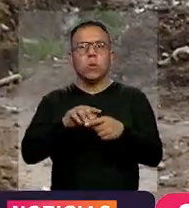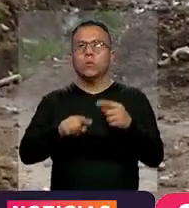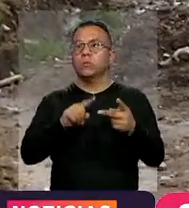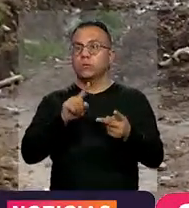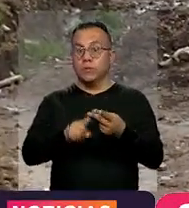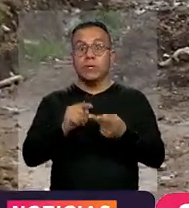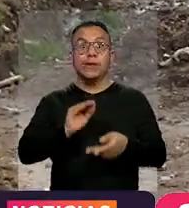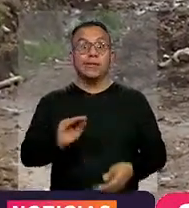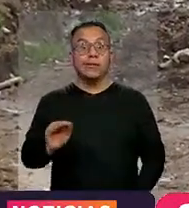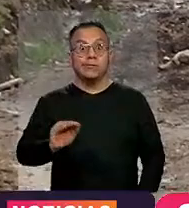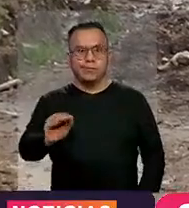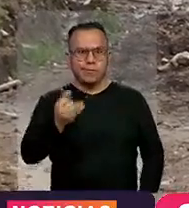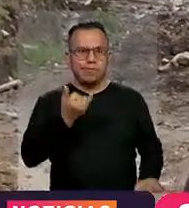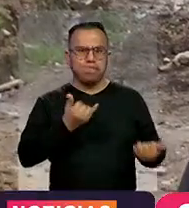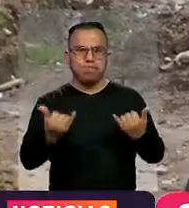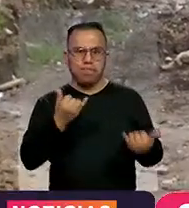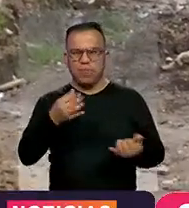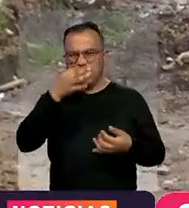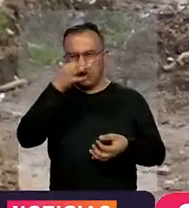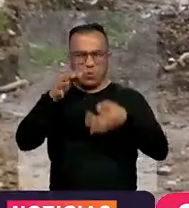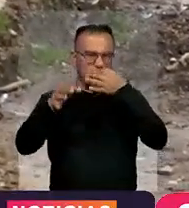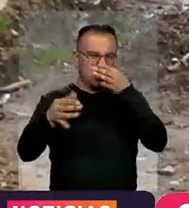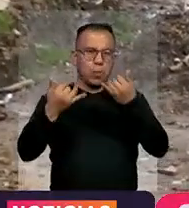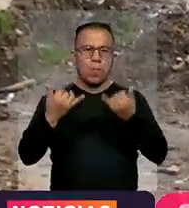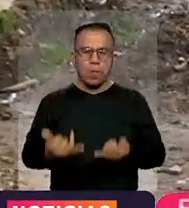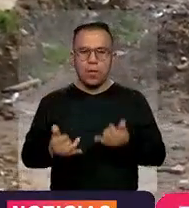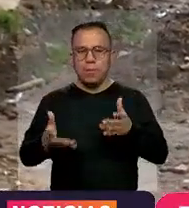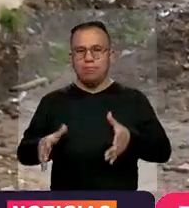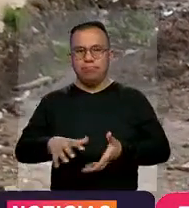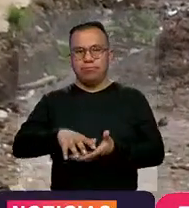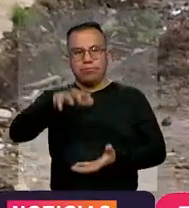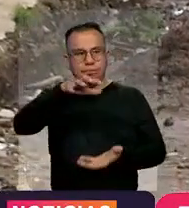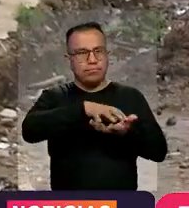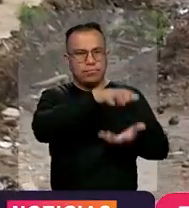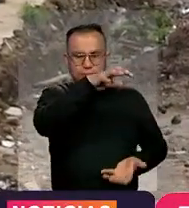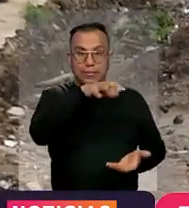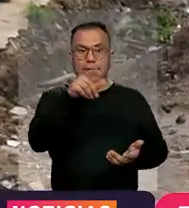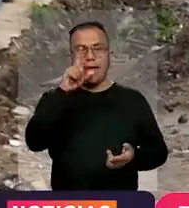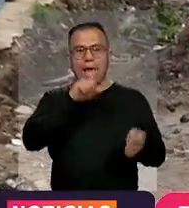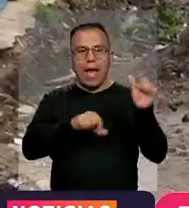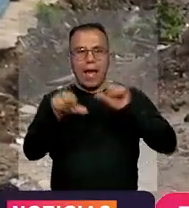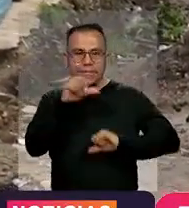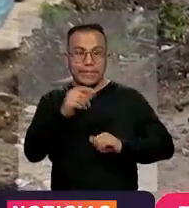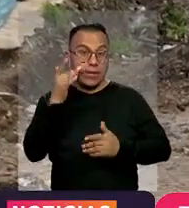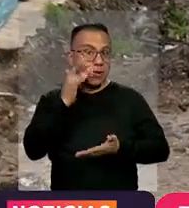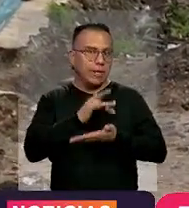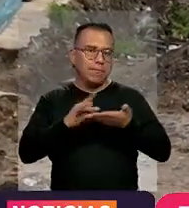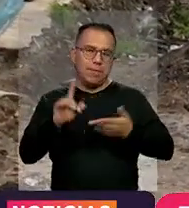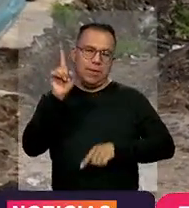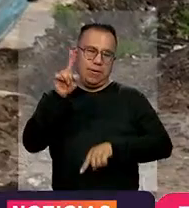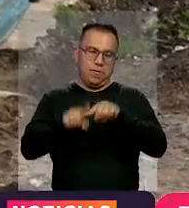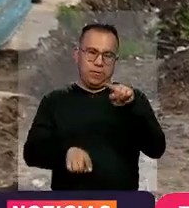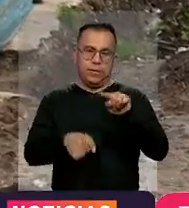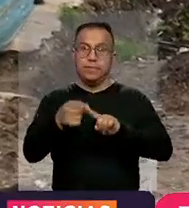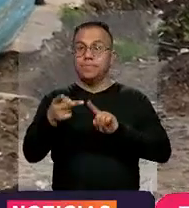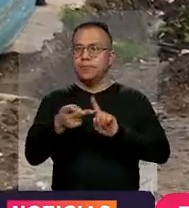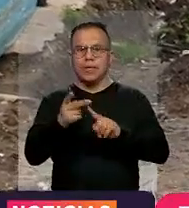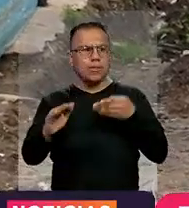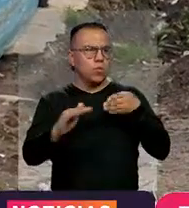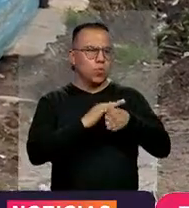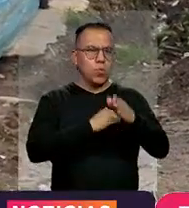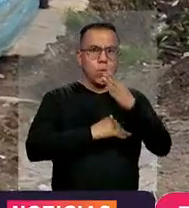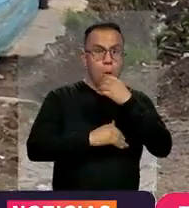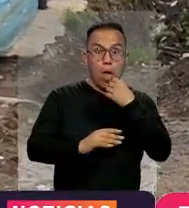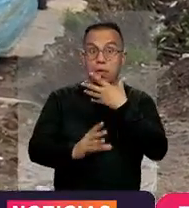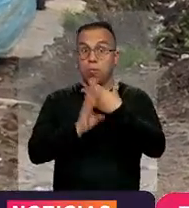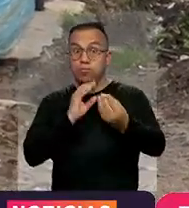los roedores que se han visto, el reguero de basuras, pues que pues a raíz de eso las personas de aseo no han podido limpiar bien. Y los accesos, no hay accesos de